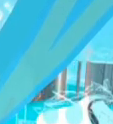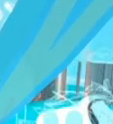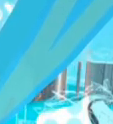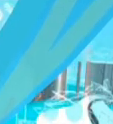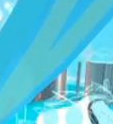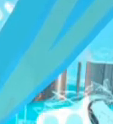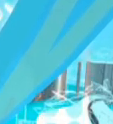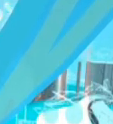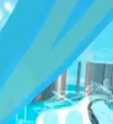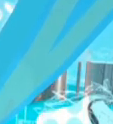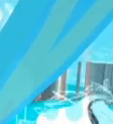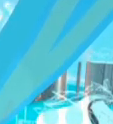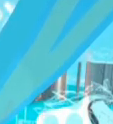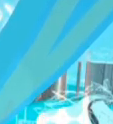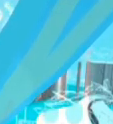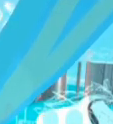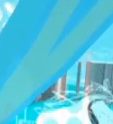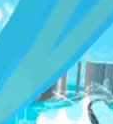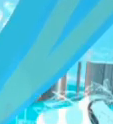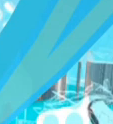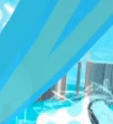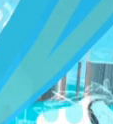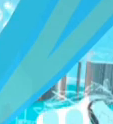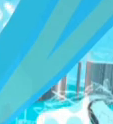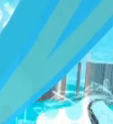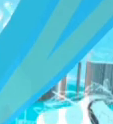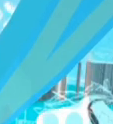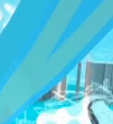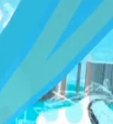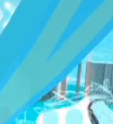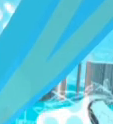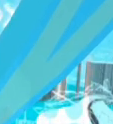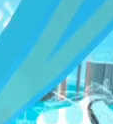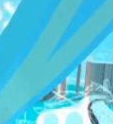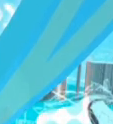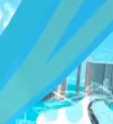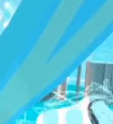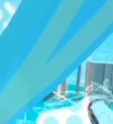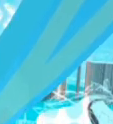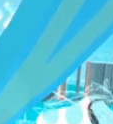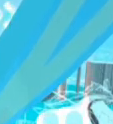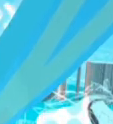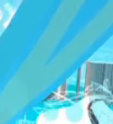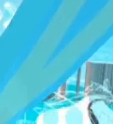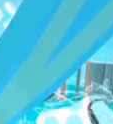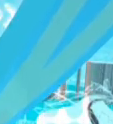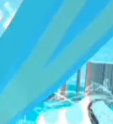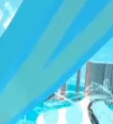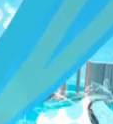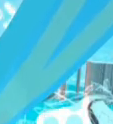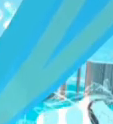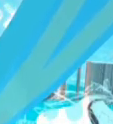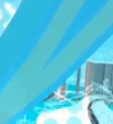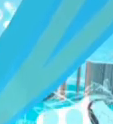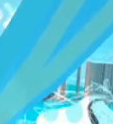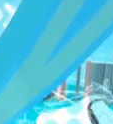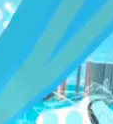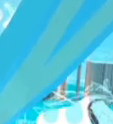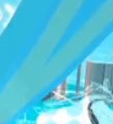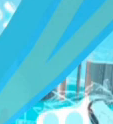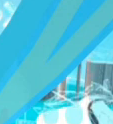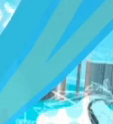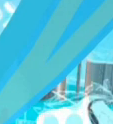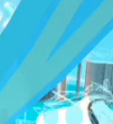cuando de alguna manera un magistrado se prevalecía de su cargo para informarse o